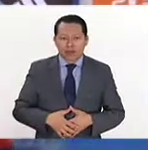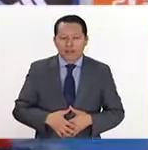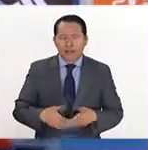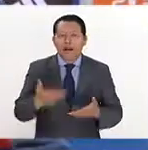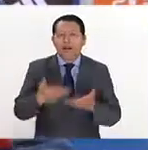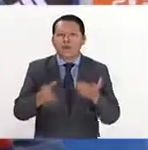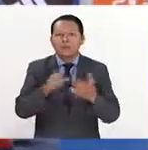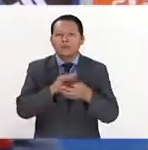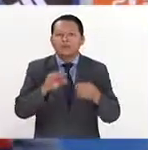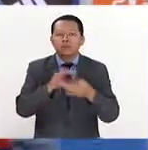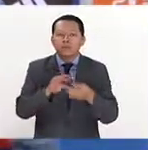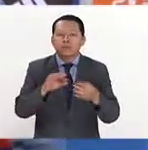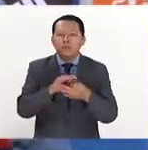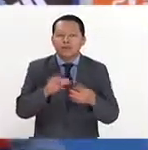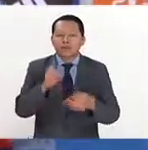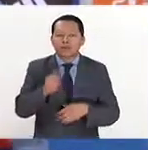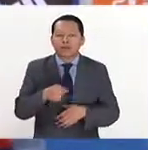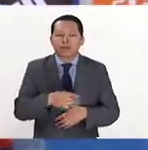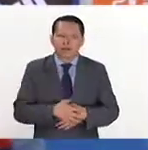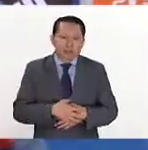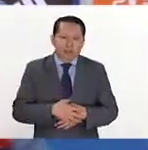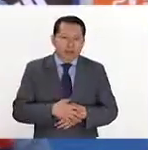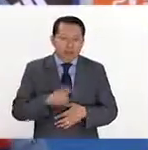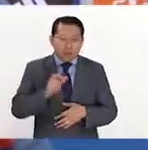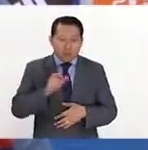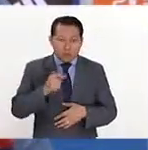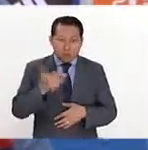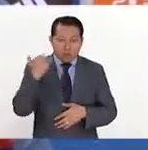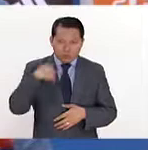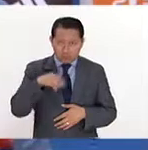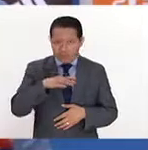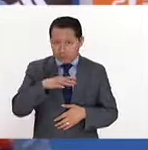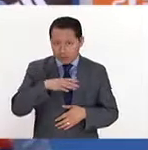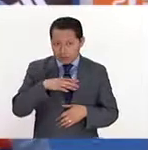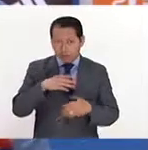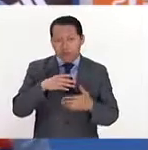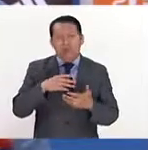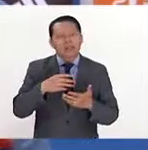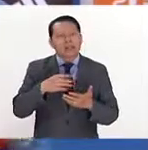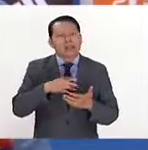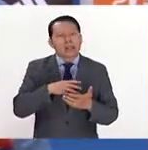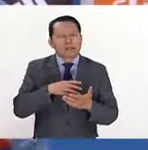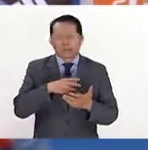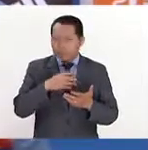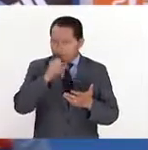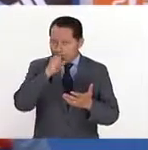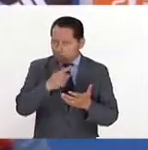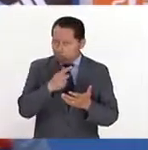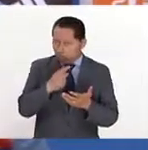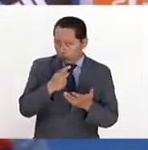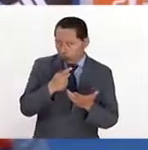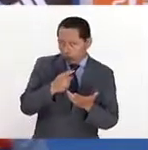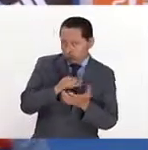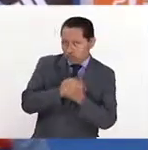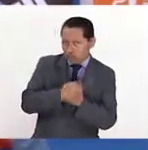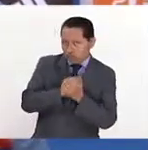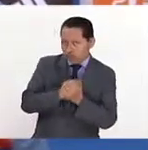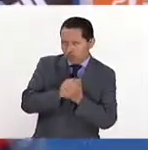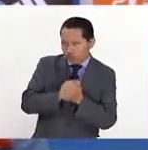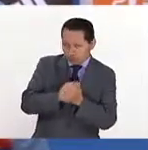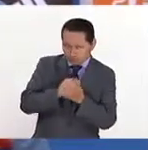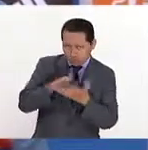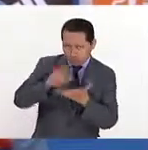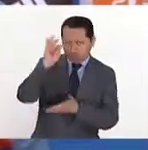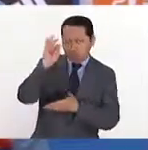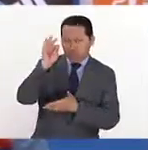Ahora hablaré de Besiktas. Bueno, cuando nos tocó Besiktas en el sorteo, todos en la prensa dijeron que era un buen rival para nosotros.